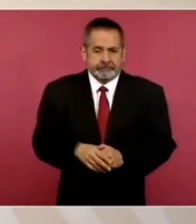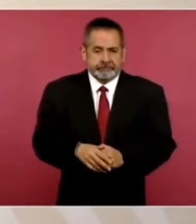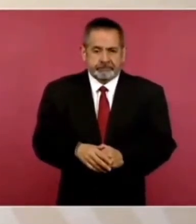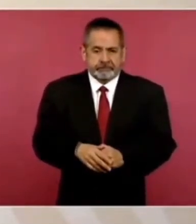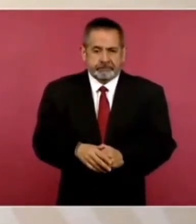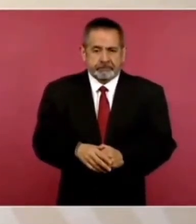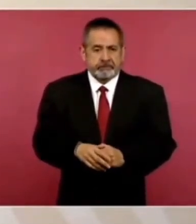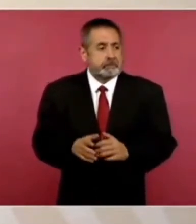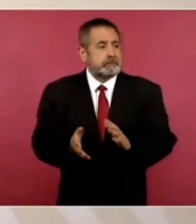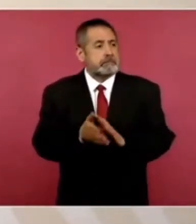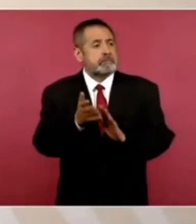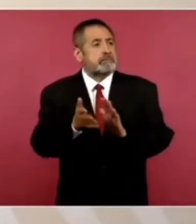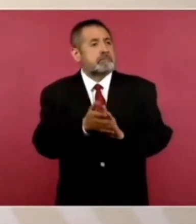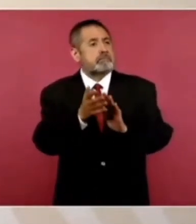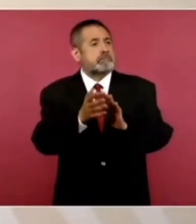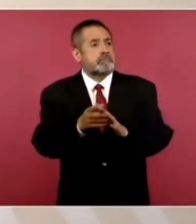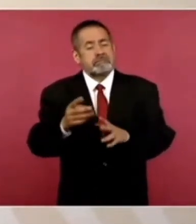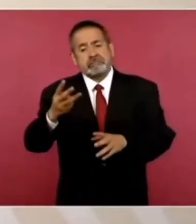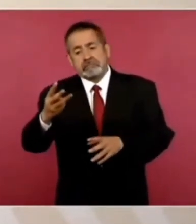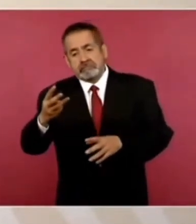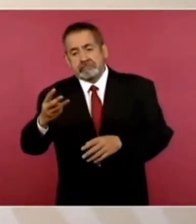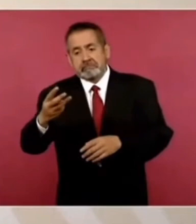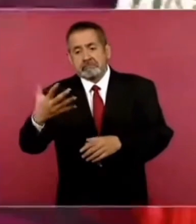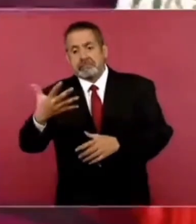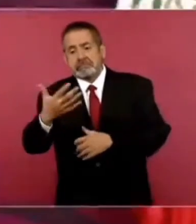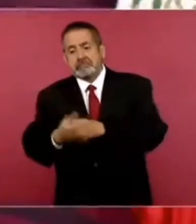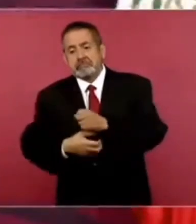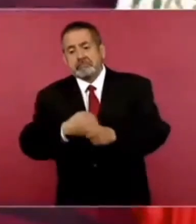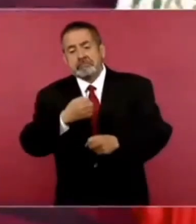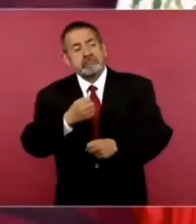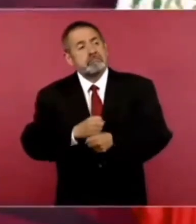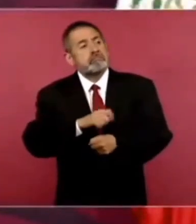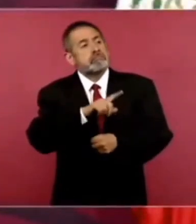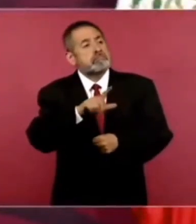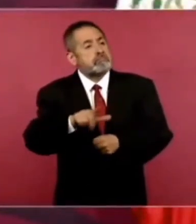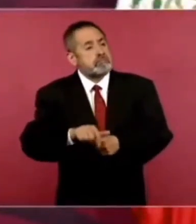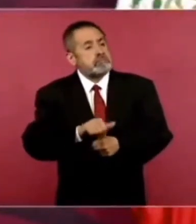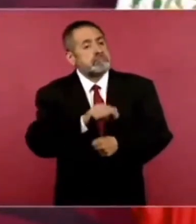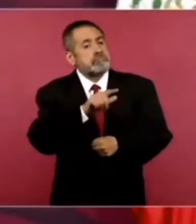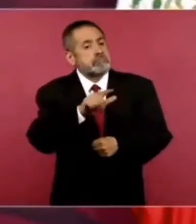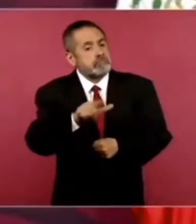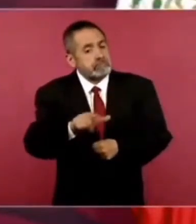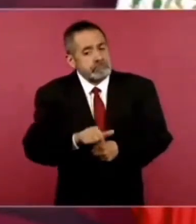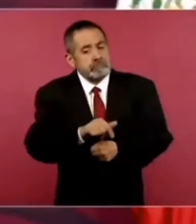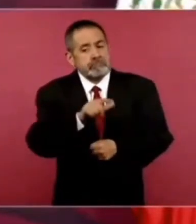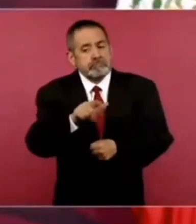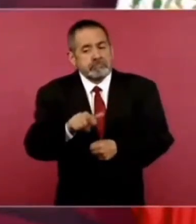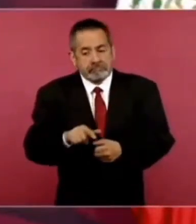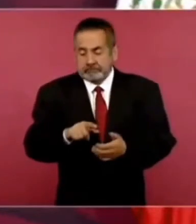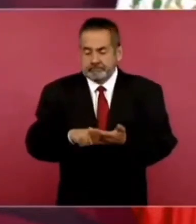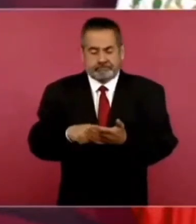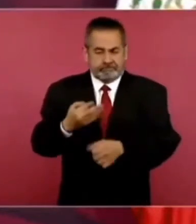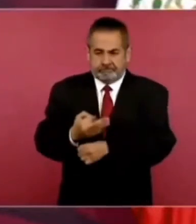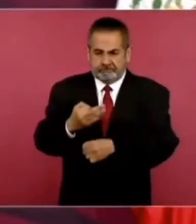la construyen en 3 años, en 5 años, y esto se hizo en 1 año.